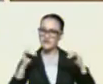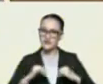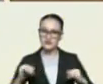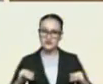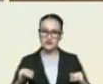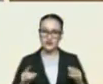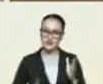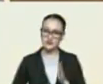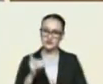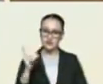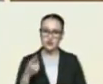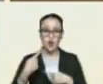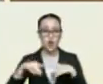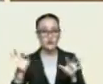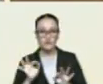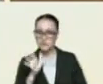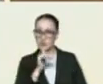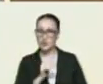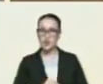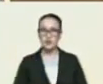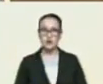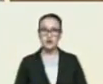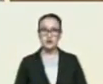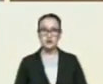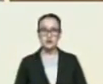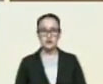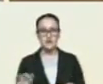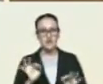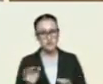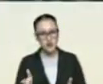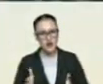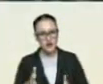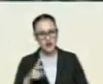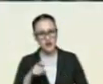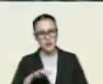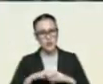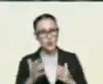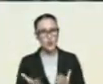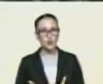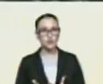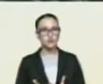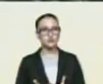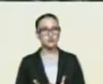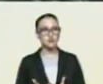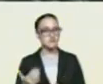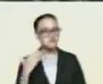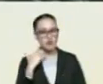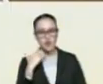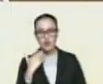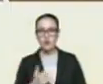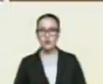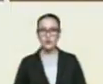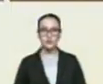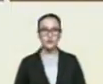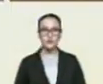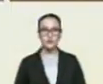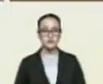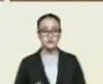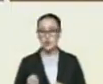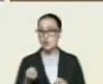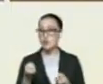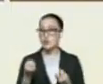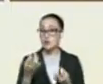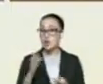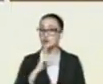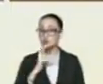y en desarrollo. No hay otro modelo. El modelo que impera en el mundo, que es el del mundo desigual, ha fracasado. Los números lo